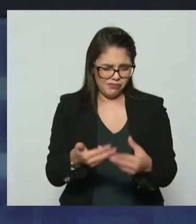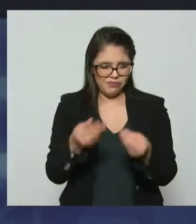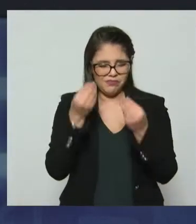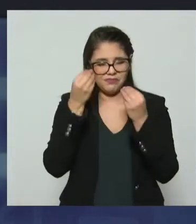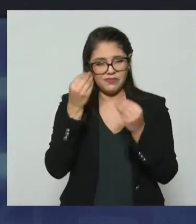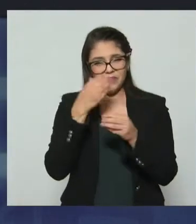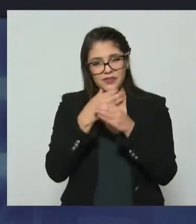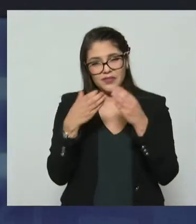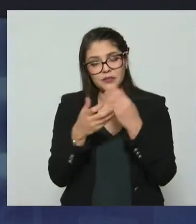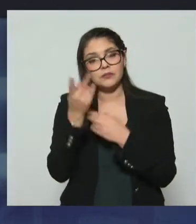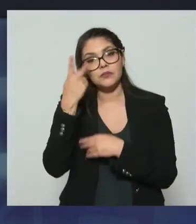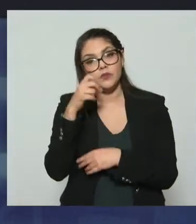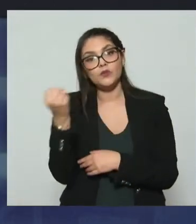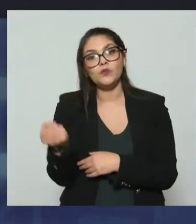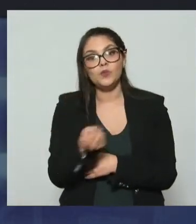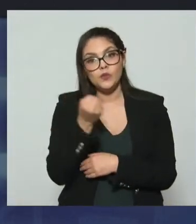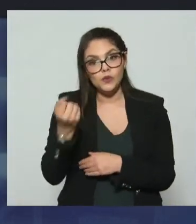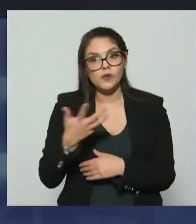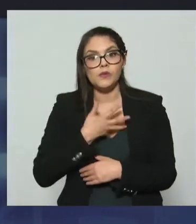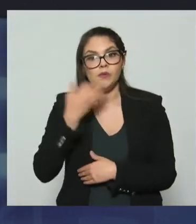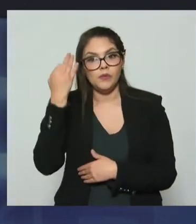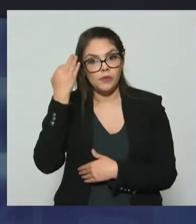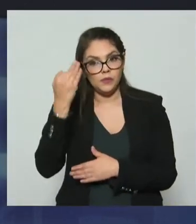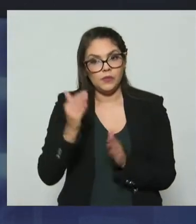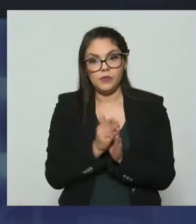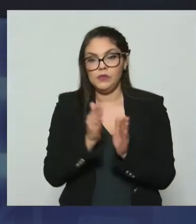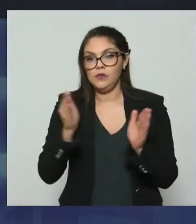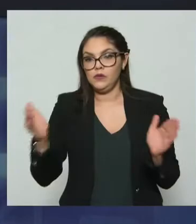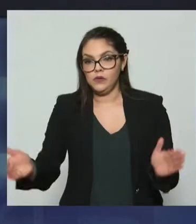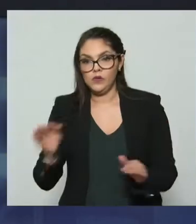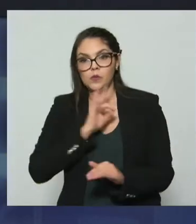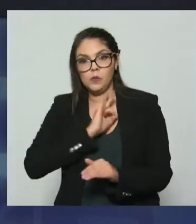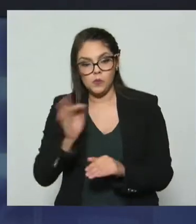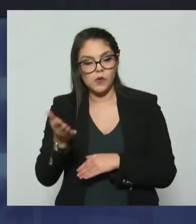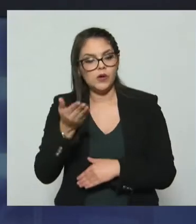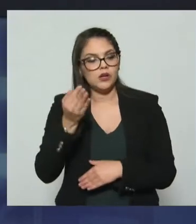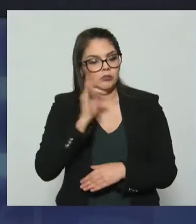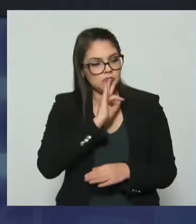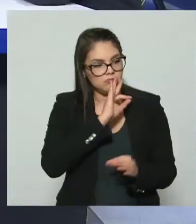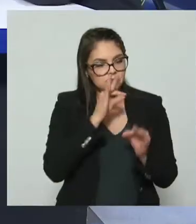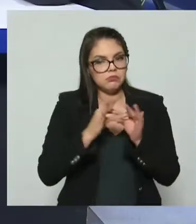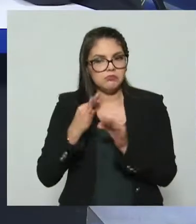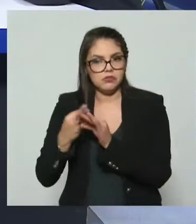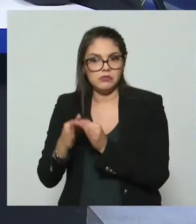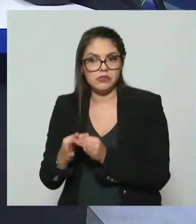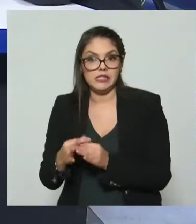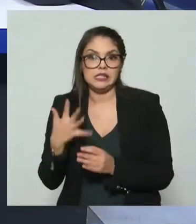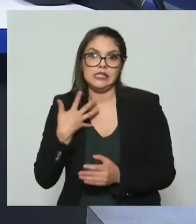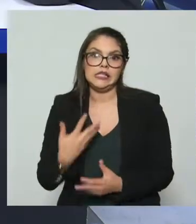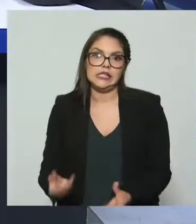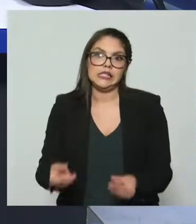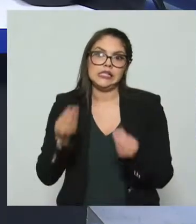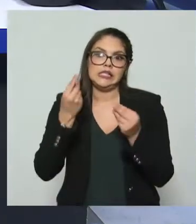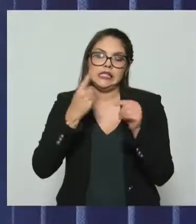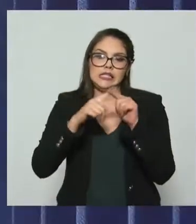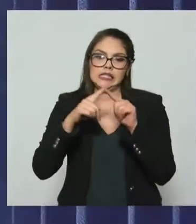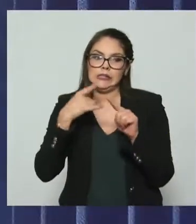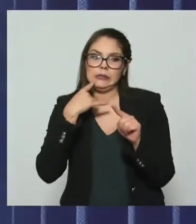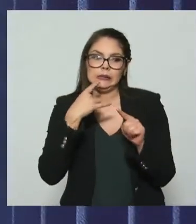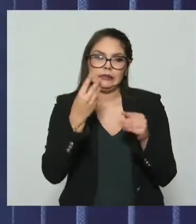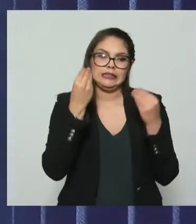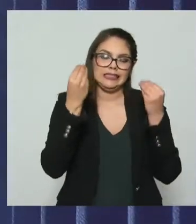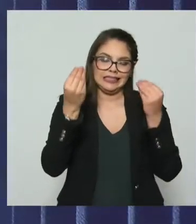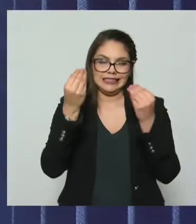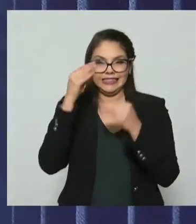pero afortunadamente tenemos también un periodo amplio para poder sacar adelante todo. Bueno, entonces son más de 3 retos, ¿no? Ya son distintos los retos,